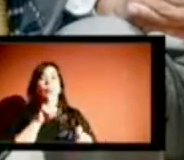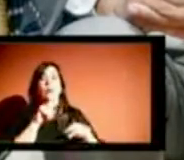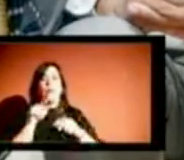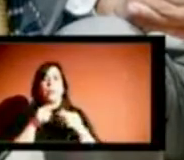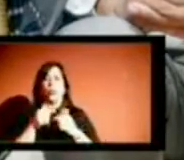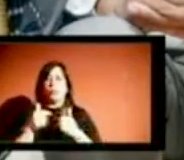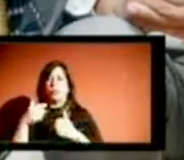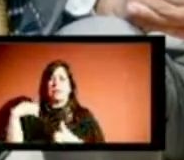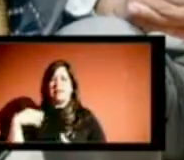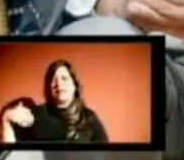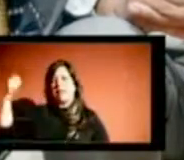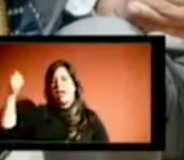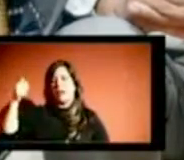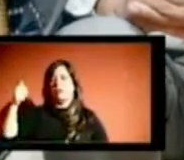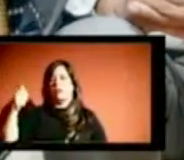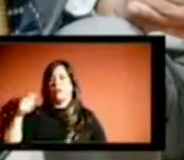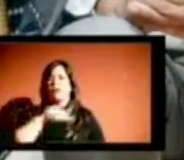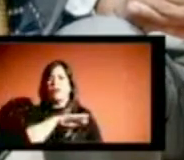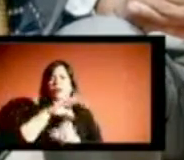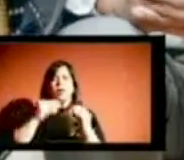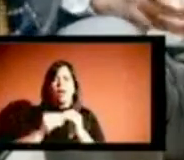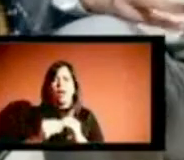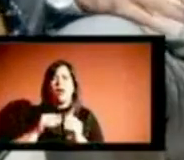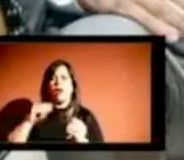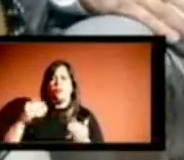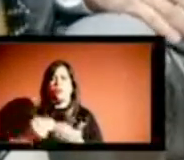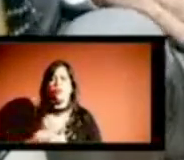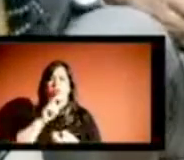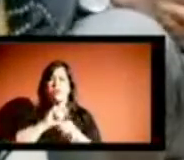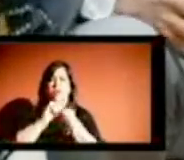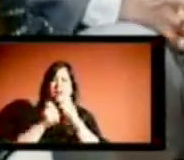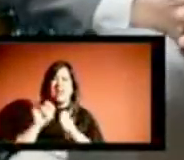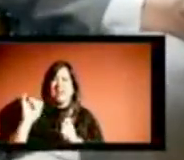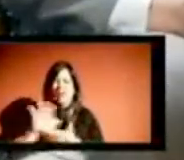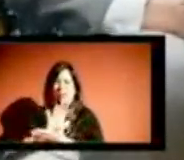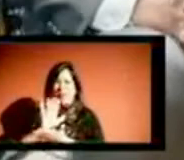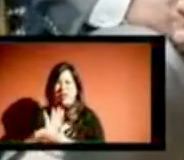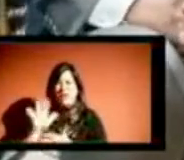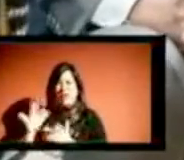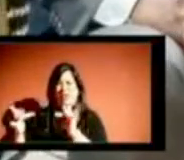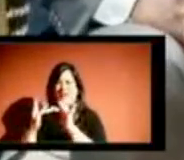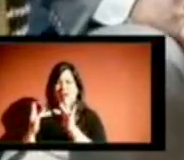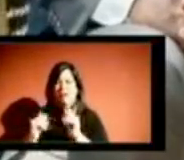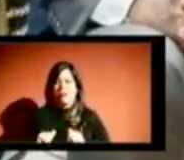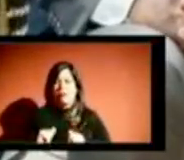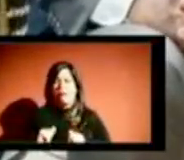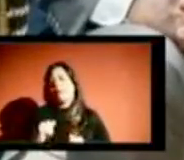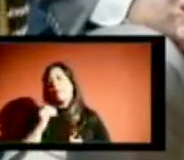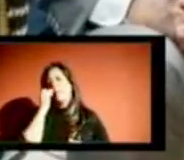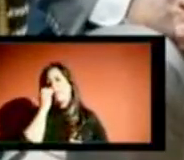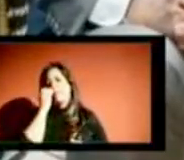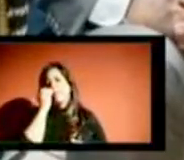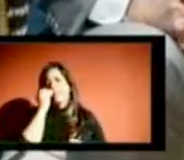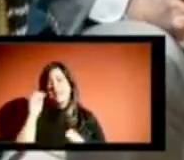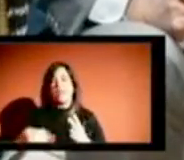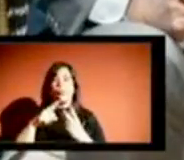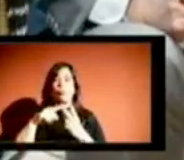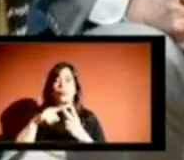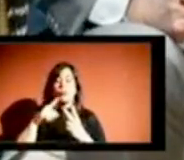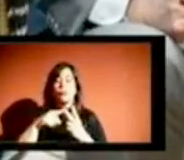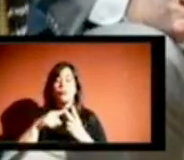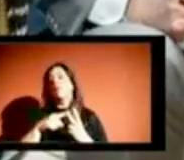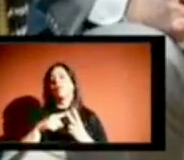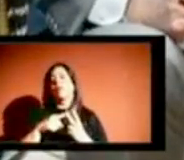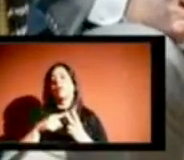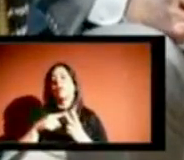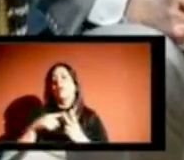secretario. El costo total de la renovación y digitalización de esta plataforma. Y segunda pregunta,